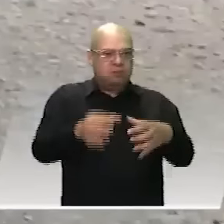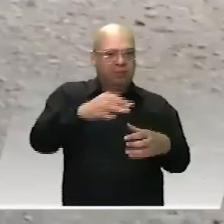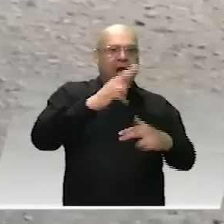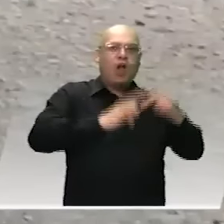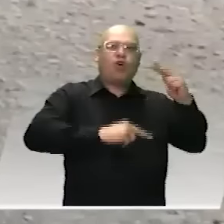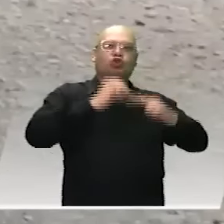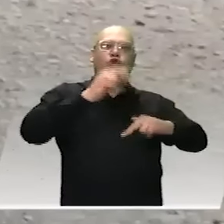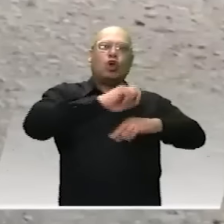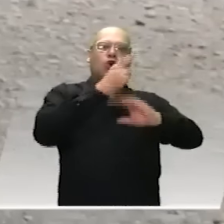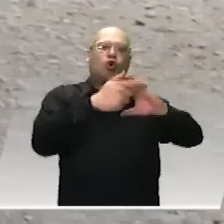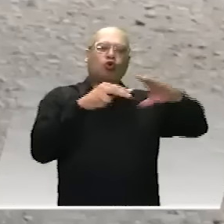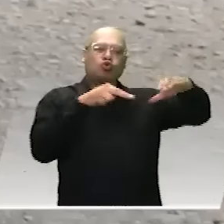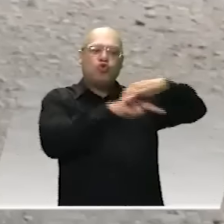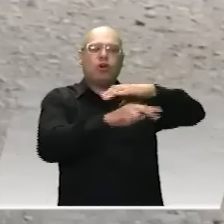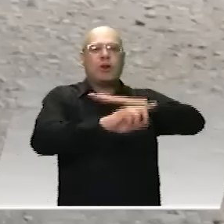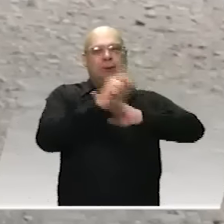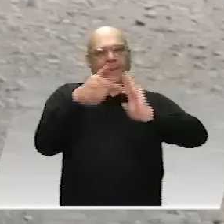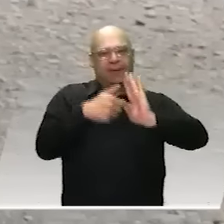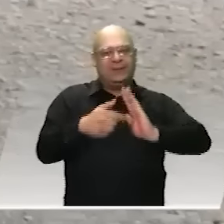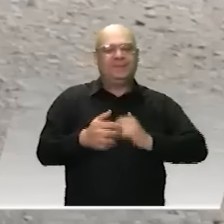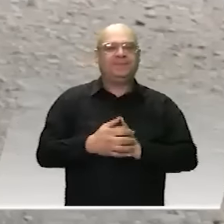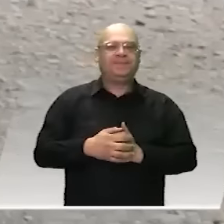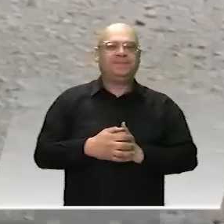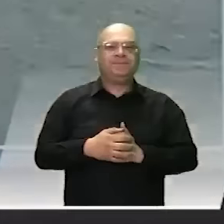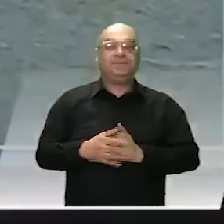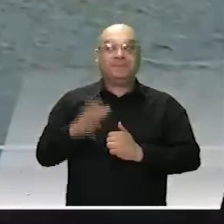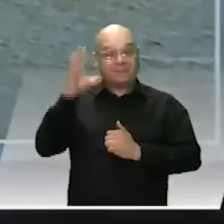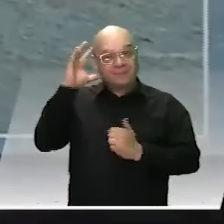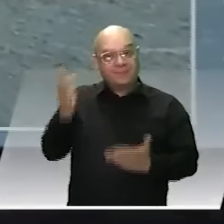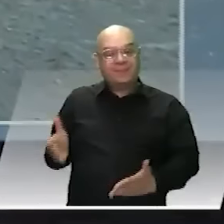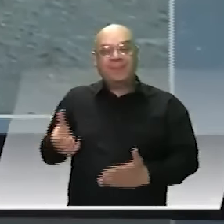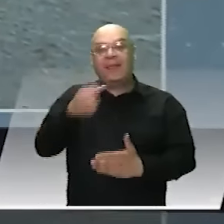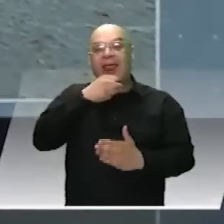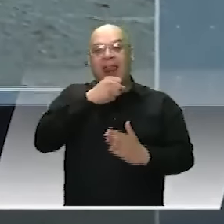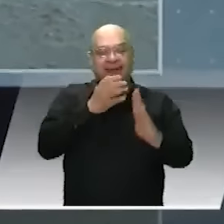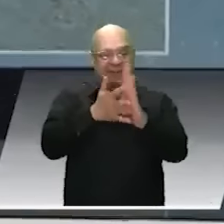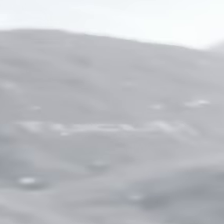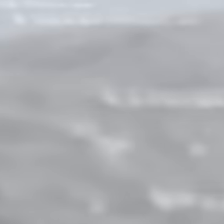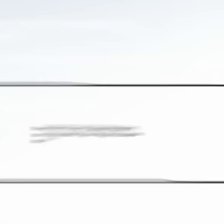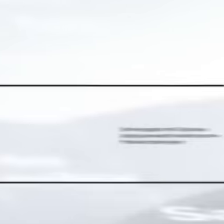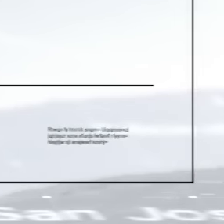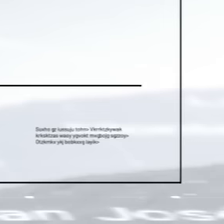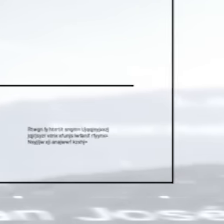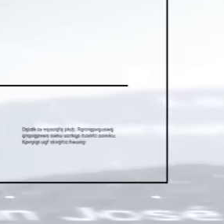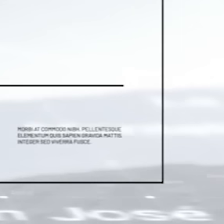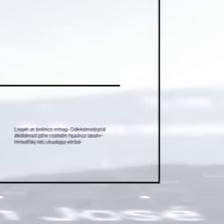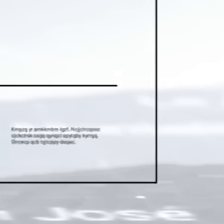Sigan con más en estudio porque en Teleantioquia Noticias, la región se siente.